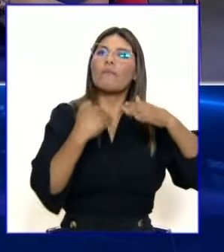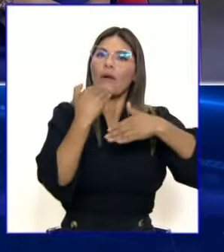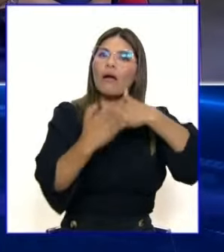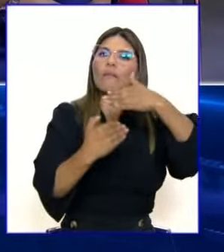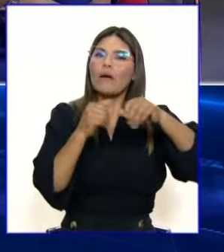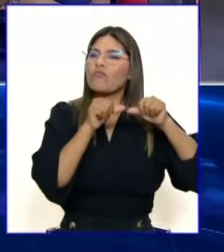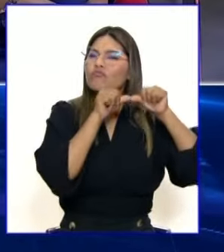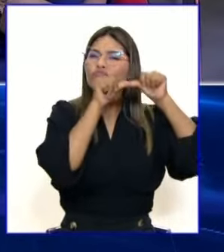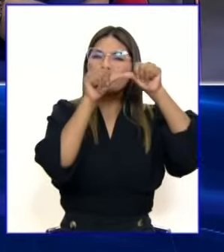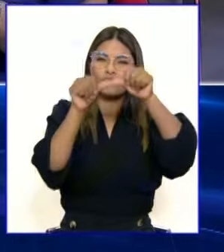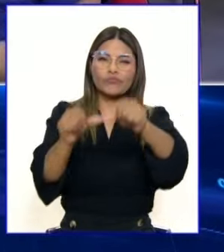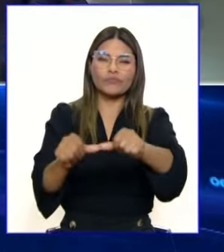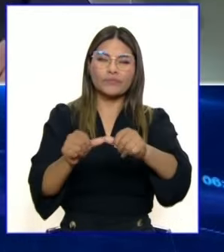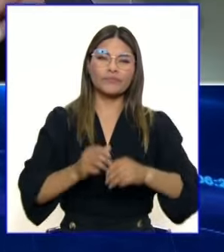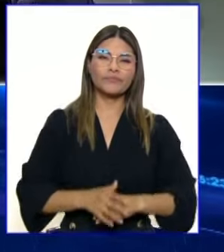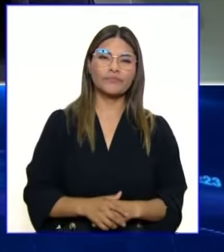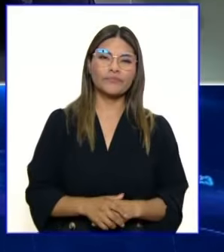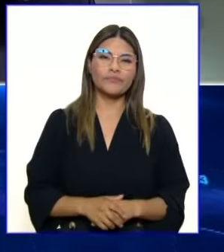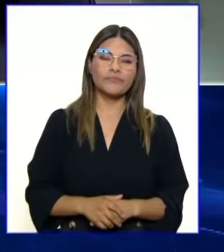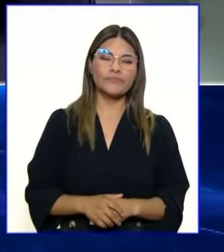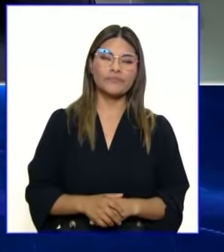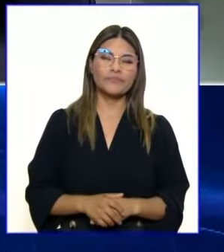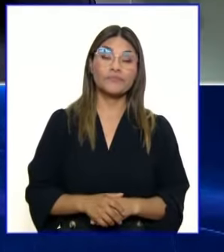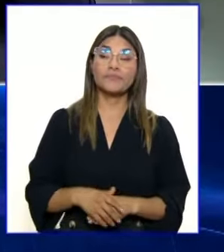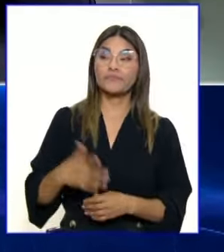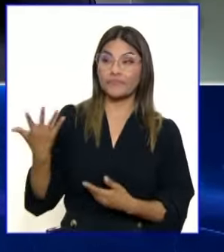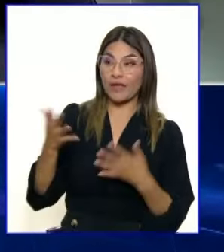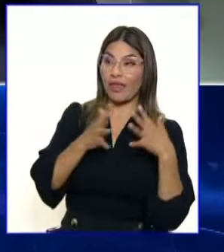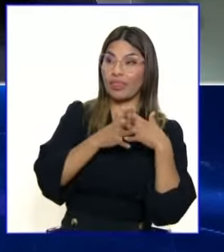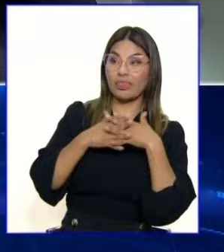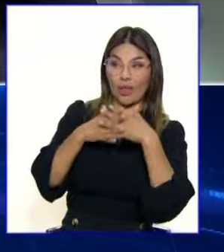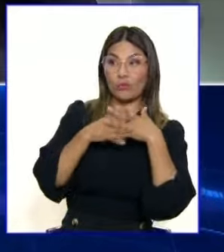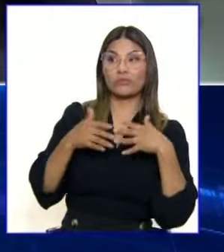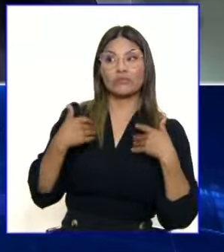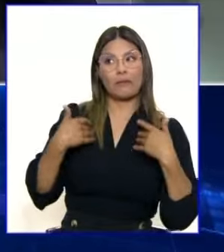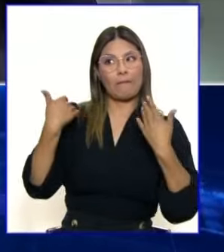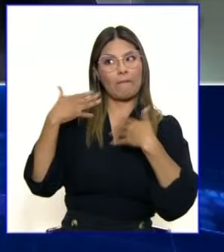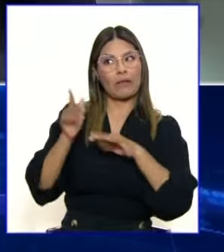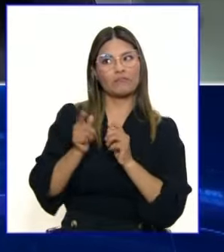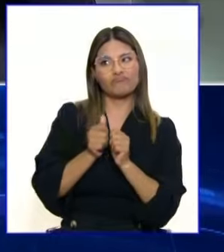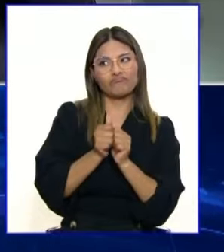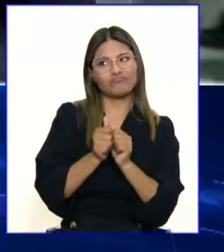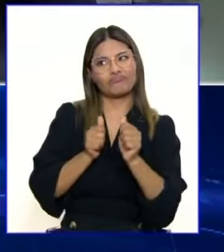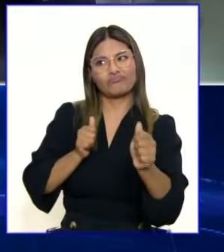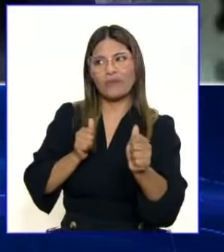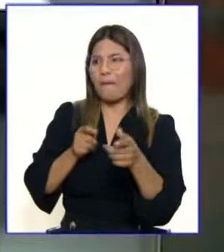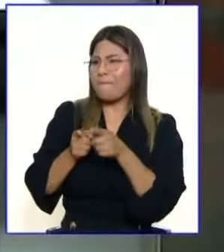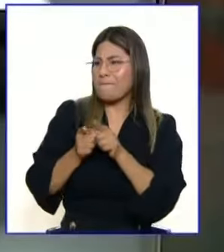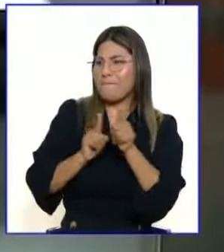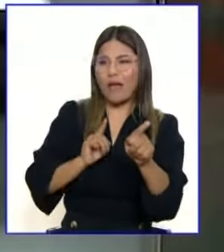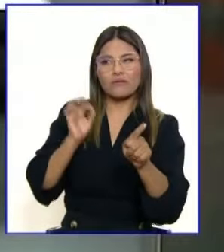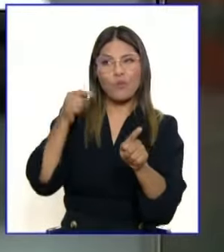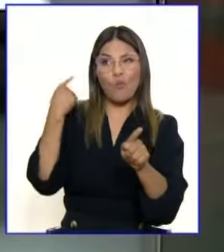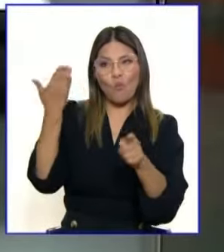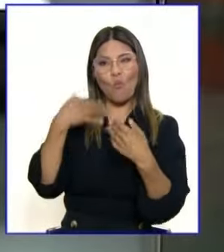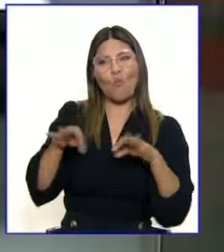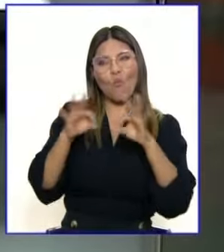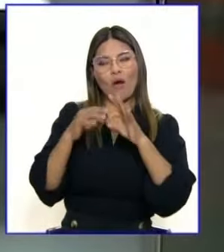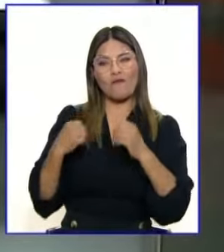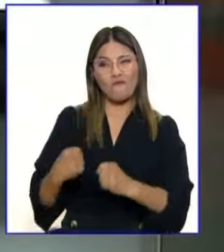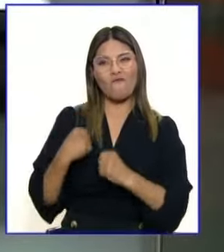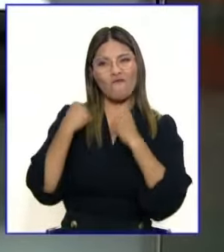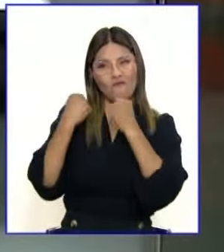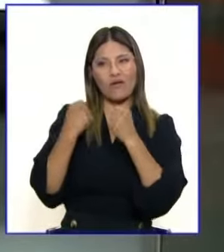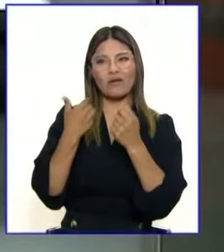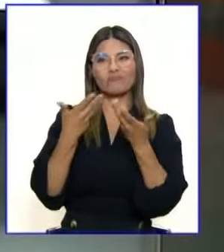van a perdurar más. O sea, sin ninguna duda, Estados Unidos goza de una inmensa ventaja en relación a China en materia del soft power, ¿no? Del poder blando, que es este